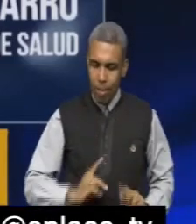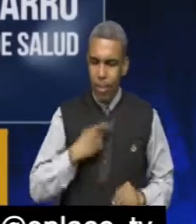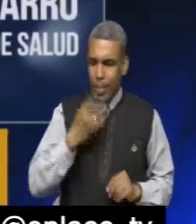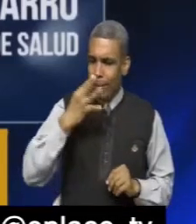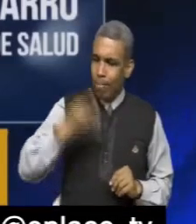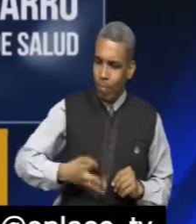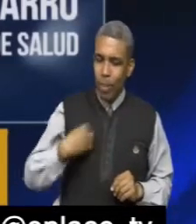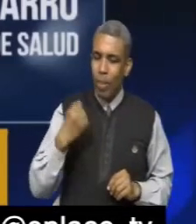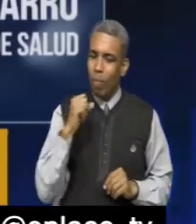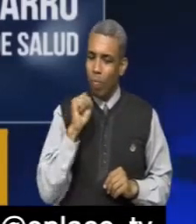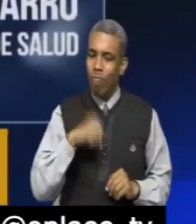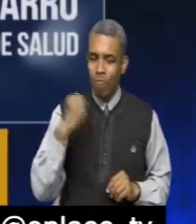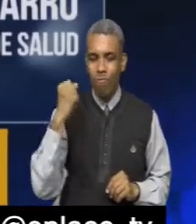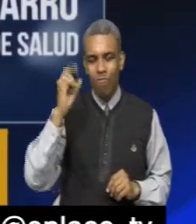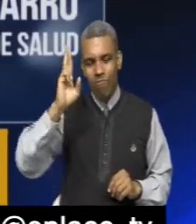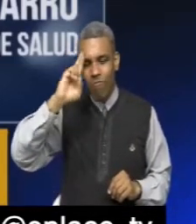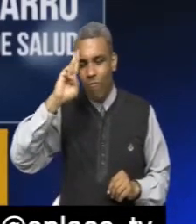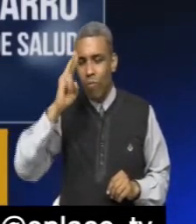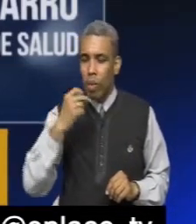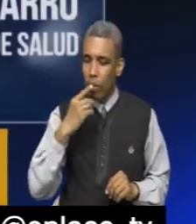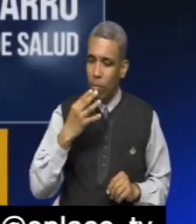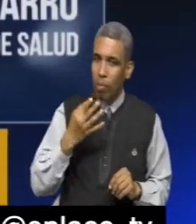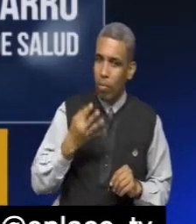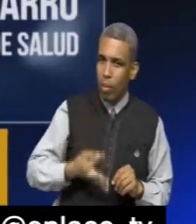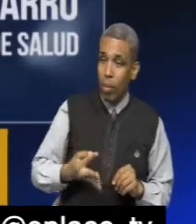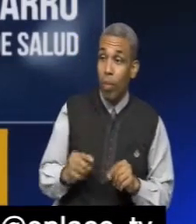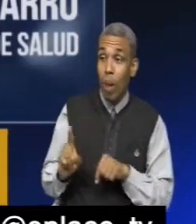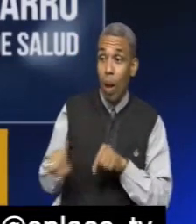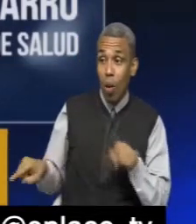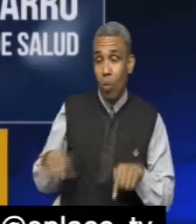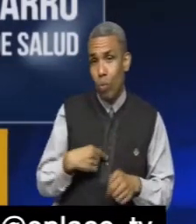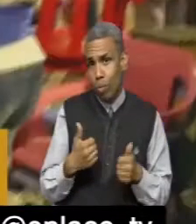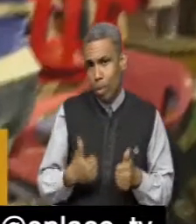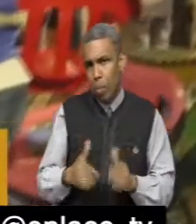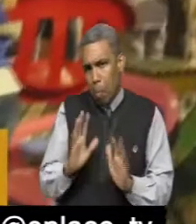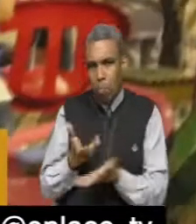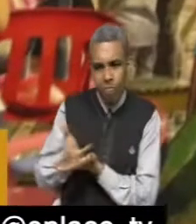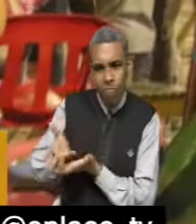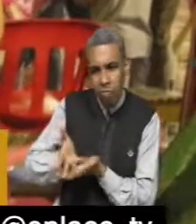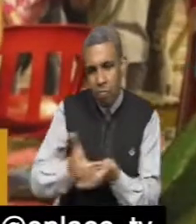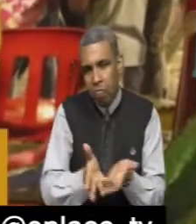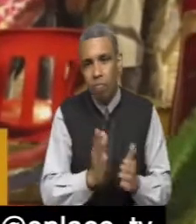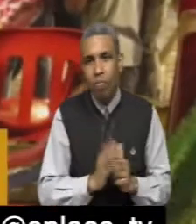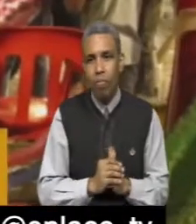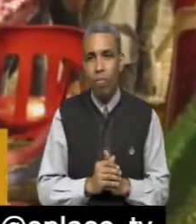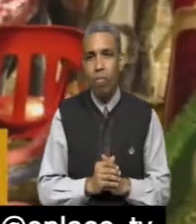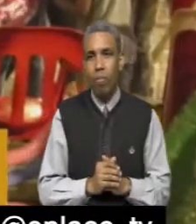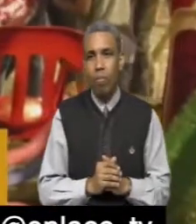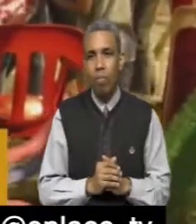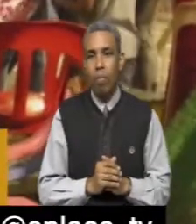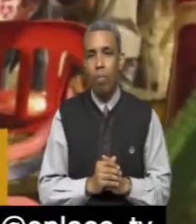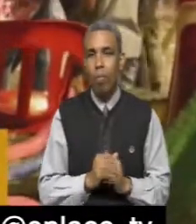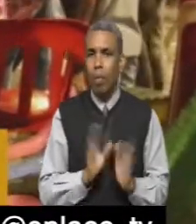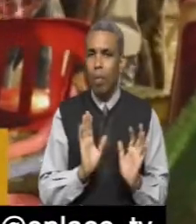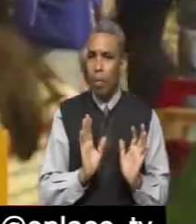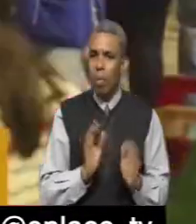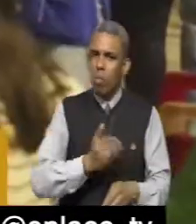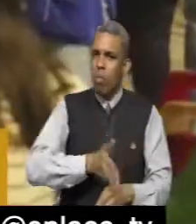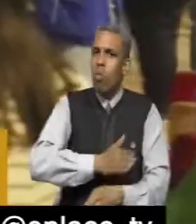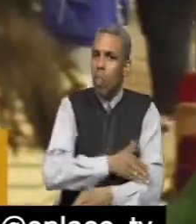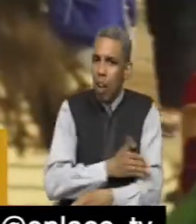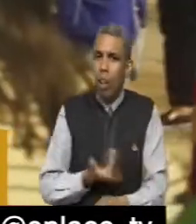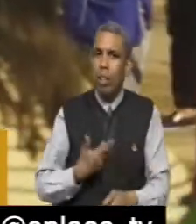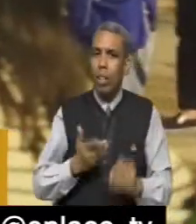higiénico-sanitarias para poder expender, vender este tipo de alimentos. El operativo se realizó luego de varios encuentros en los que